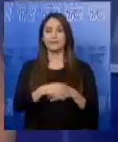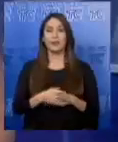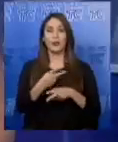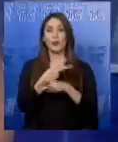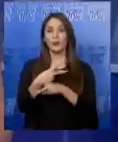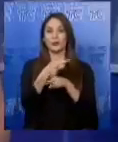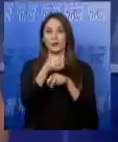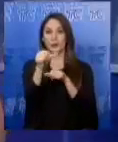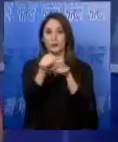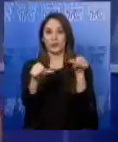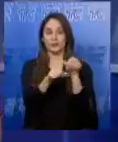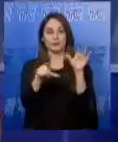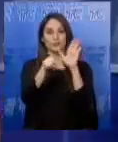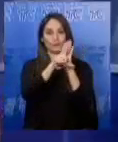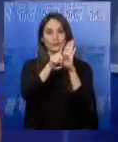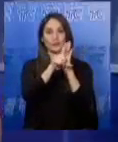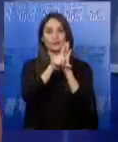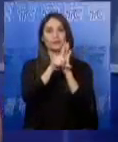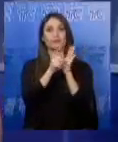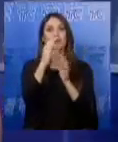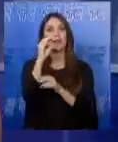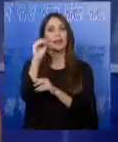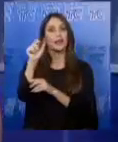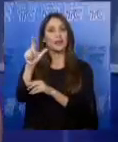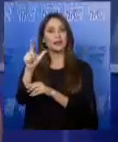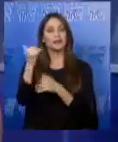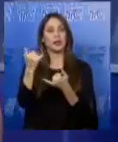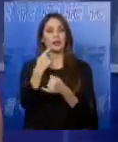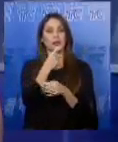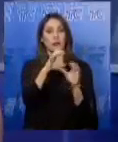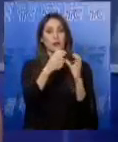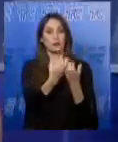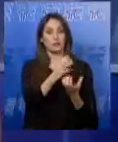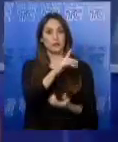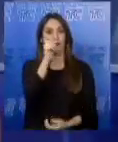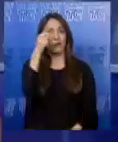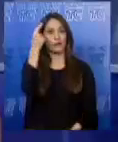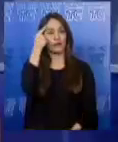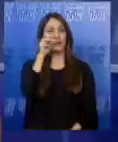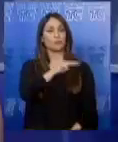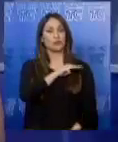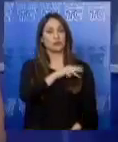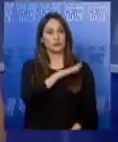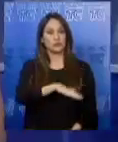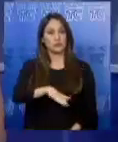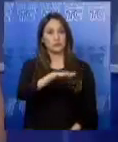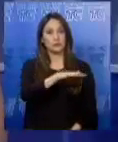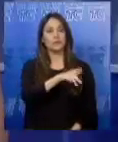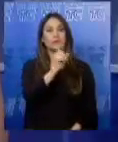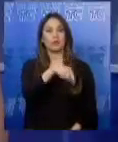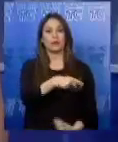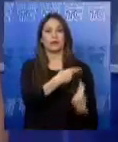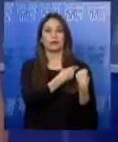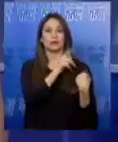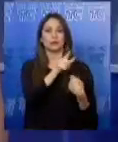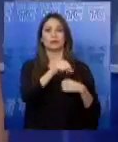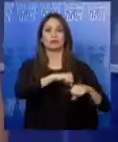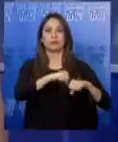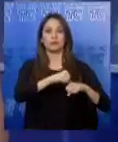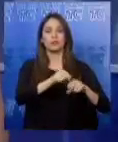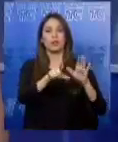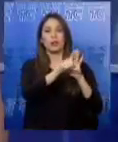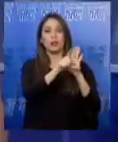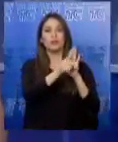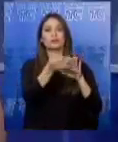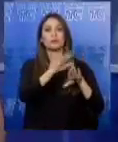El Consejo de Administración de la Legislatura CAL resolvió que la Comisión de Gobiernos Autónomos Descentralizados sea la encargada de tramitar la